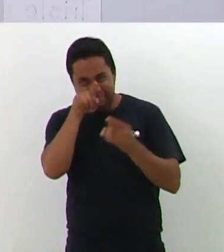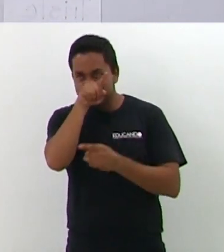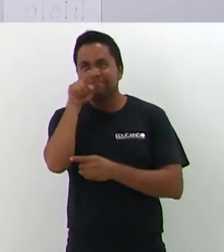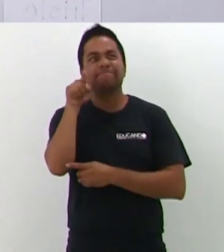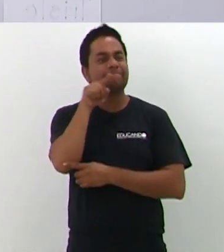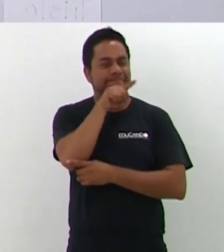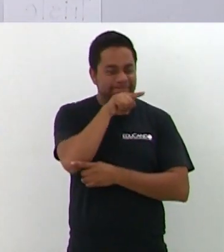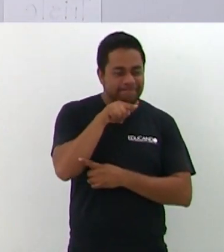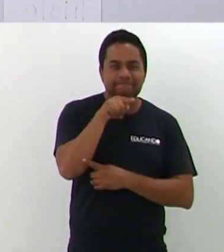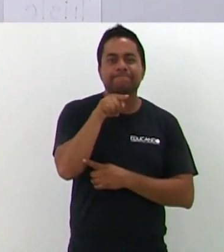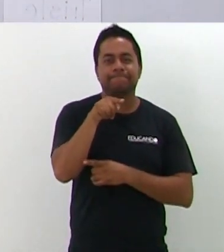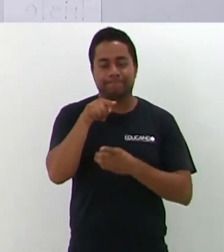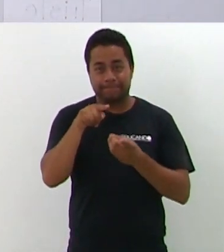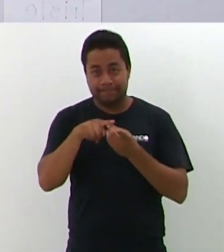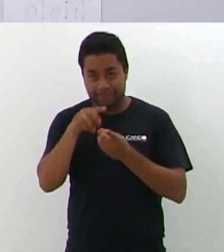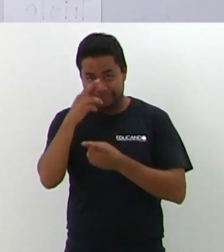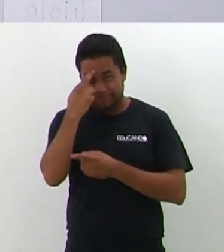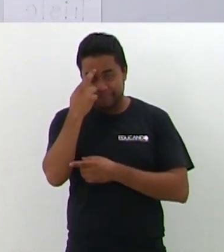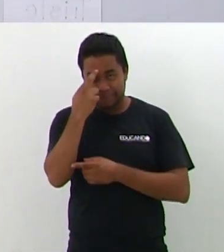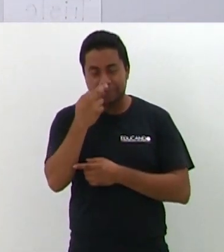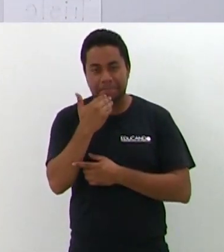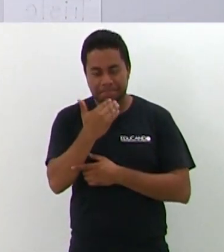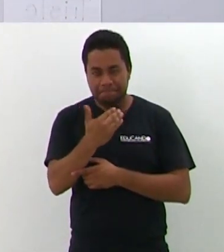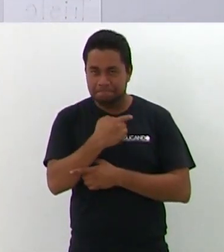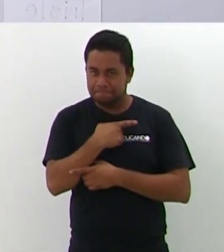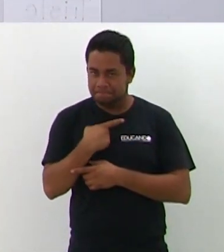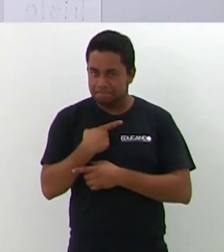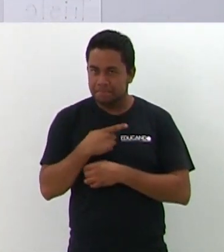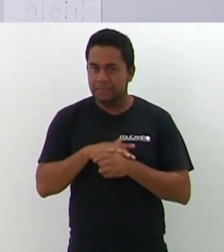está? Bien. ¿Tenemos qué?